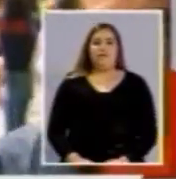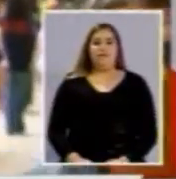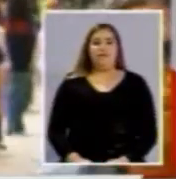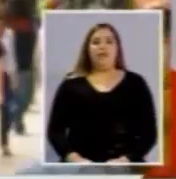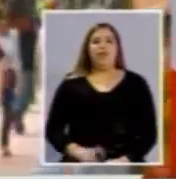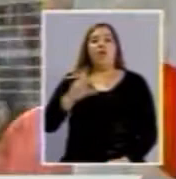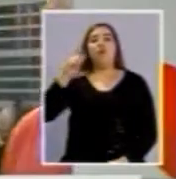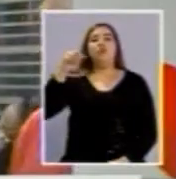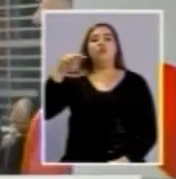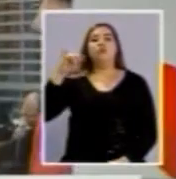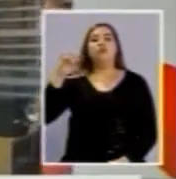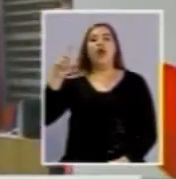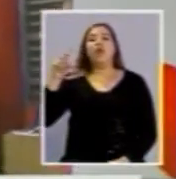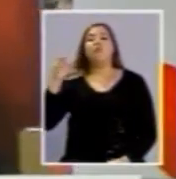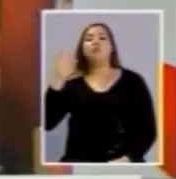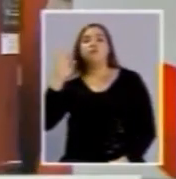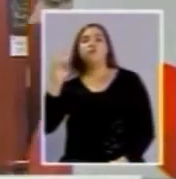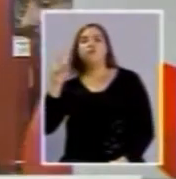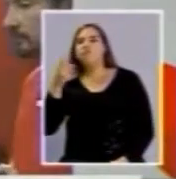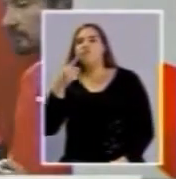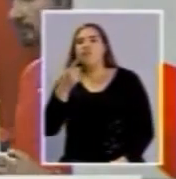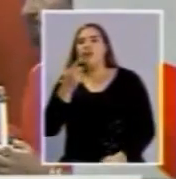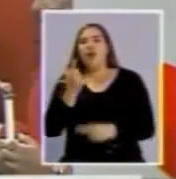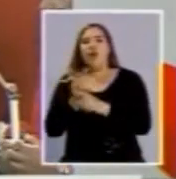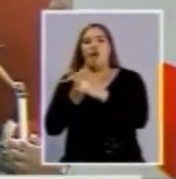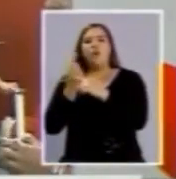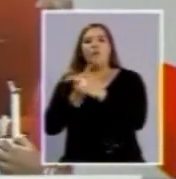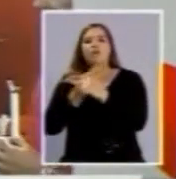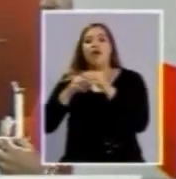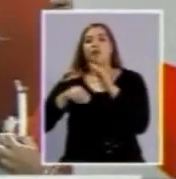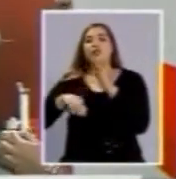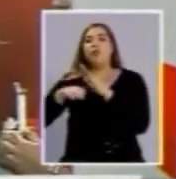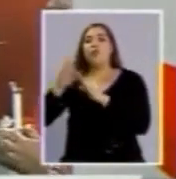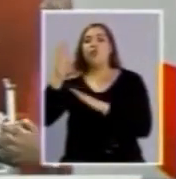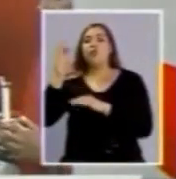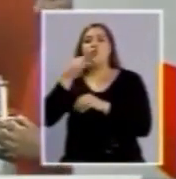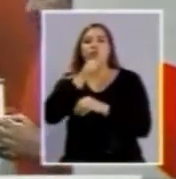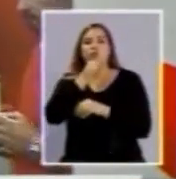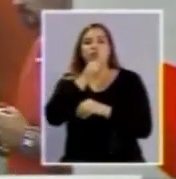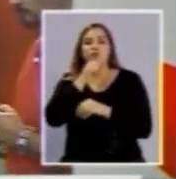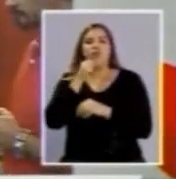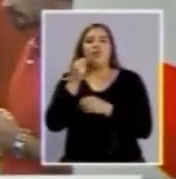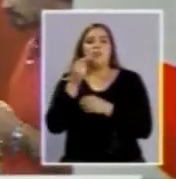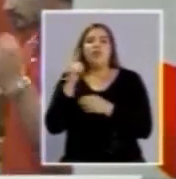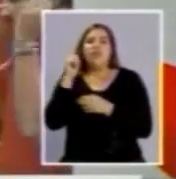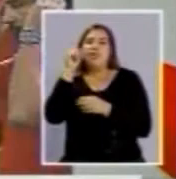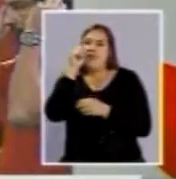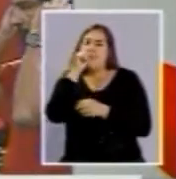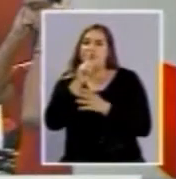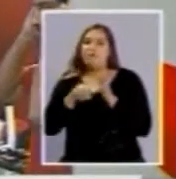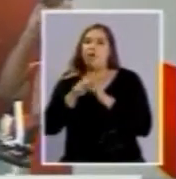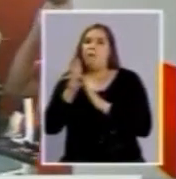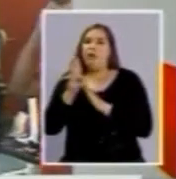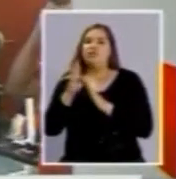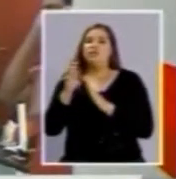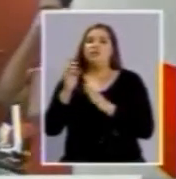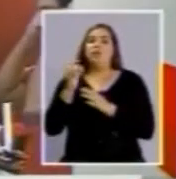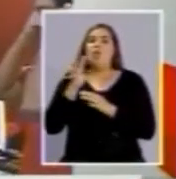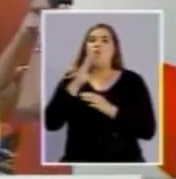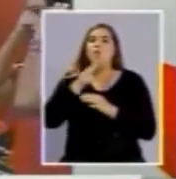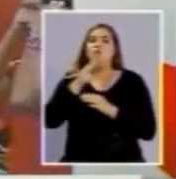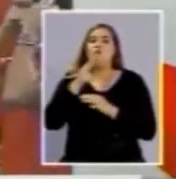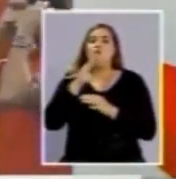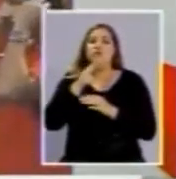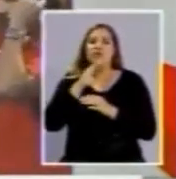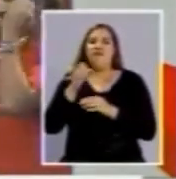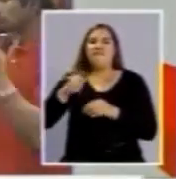Gonzalo, sí. ¿Me escuchas? Estaban recién hablando de los adultos mayores y tal vez que les puede costar un poco más. Tal vez una alternativa puede ser usar